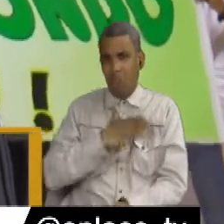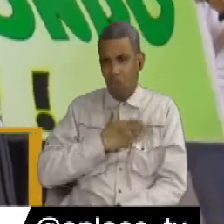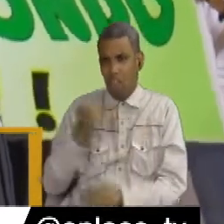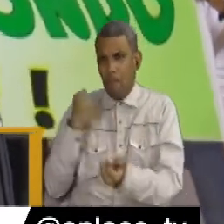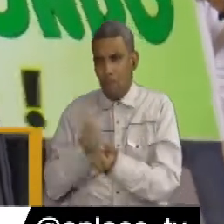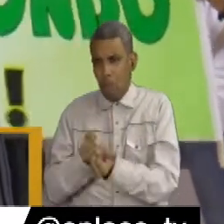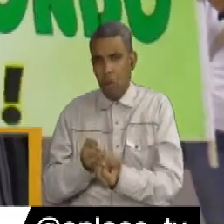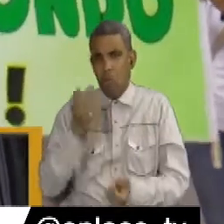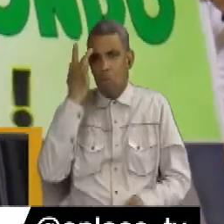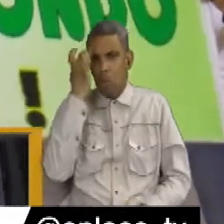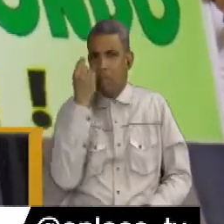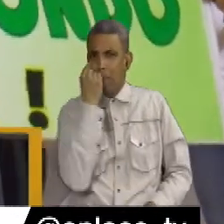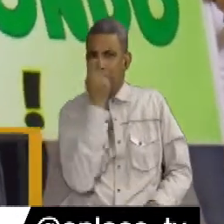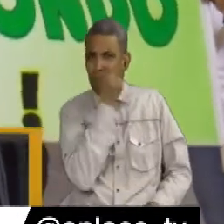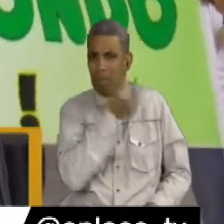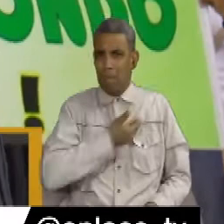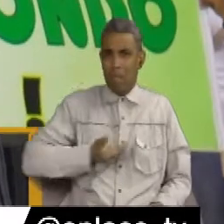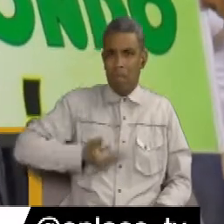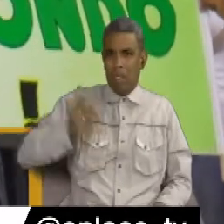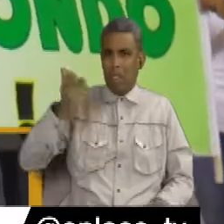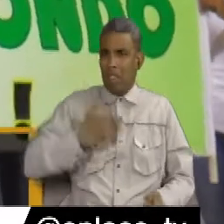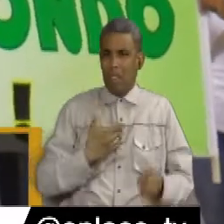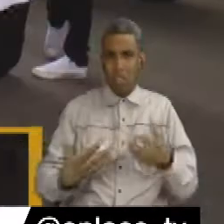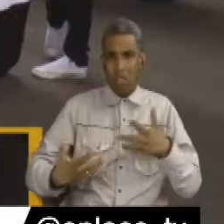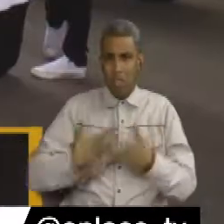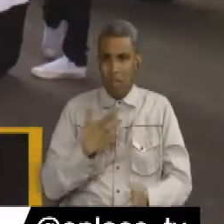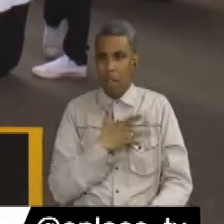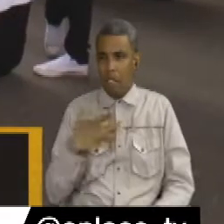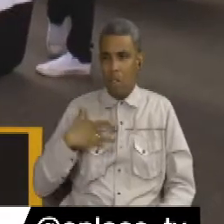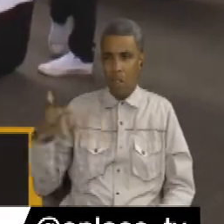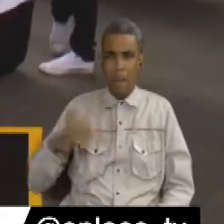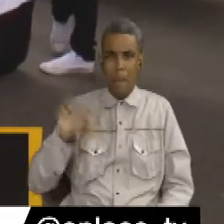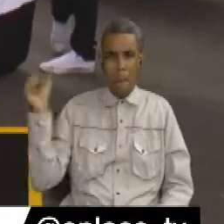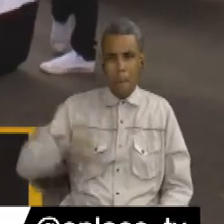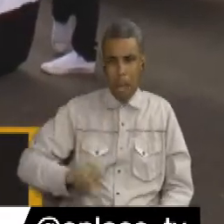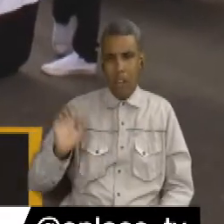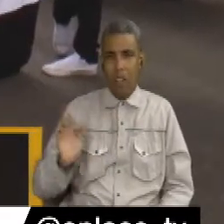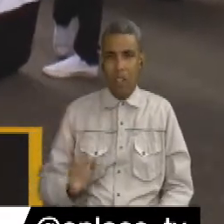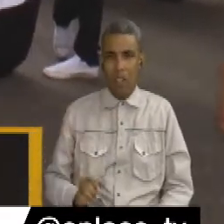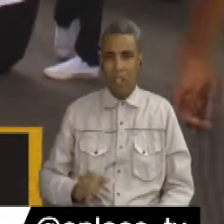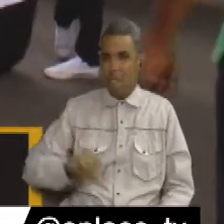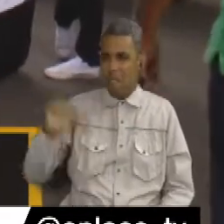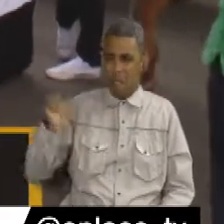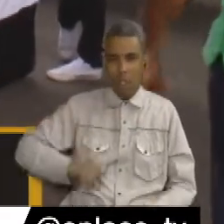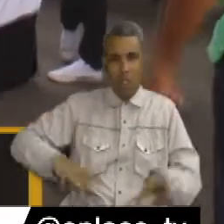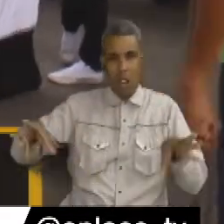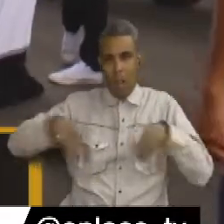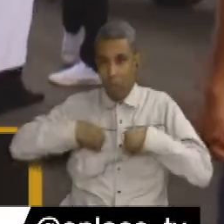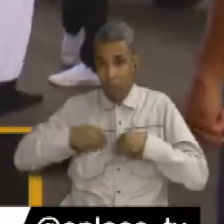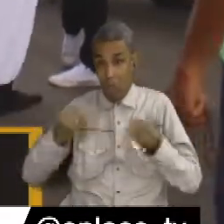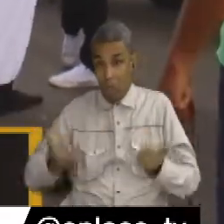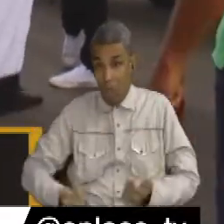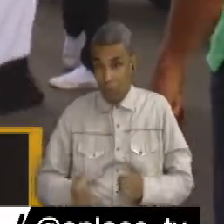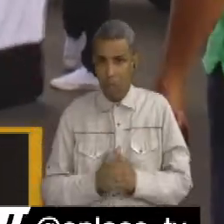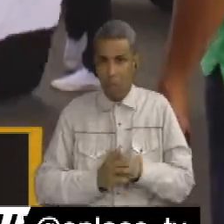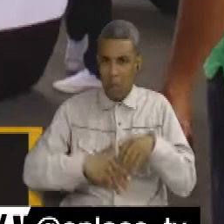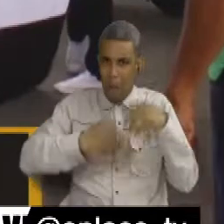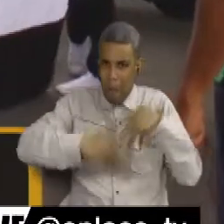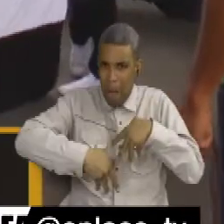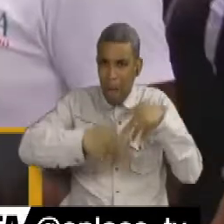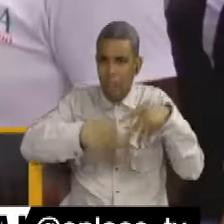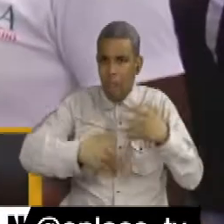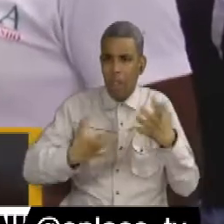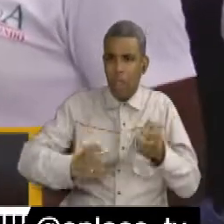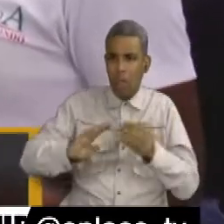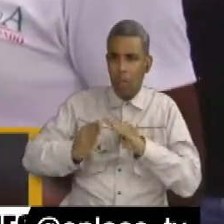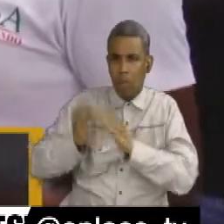este gobierno nacional de Juan Manuel Santos. Consideramos que lo que estamos haciendo es una marcha pacífica, que queremos es el bienestar de nuestra